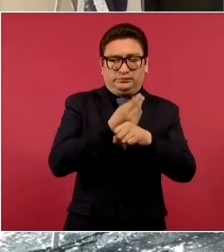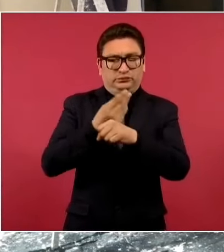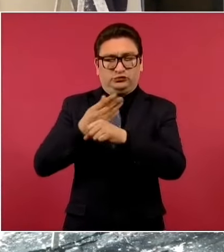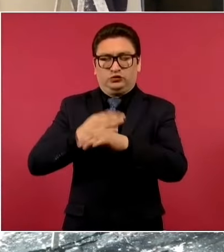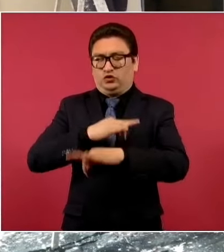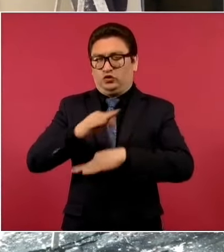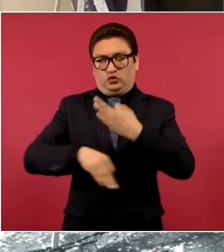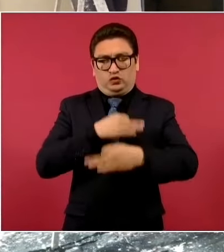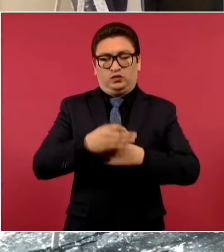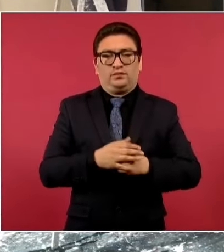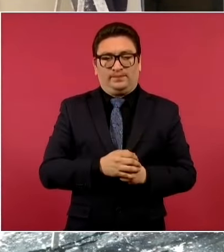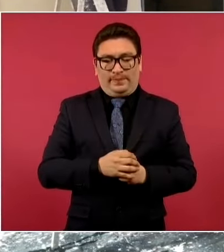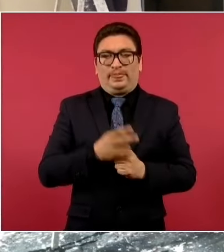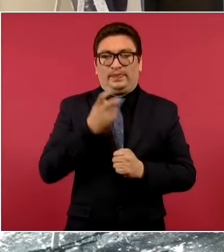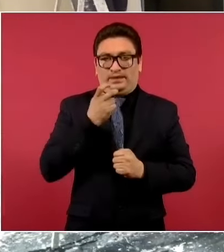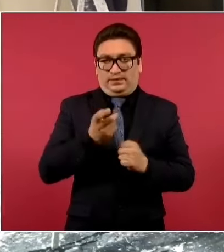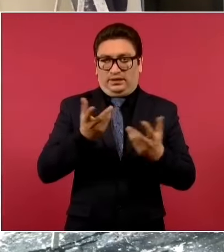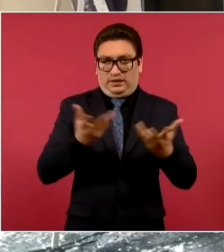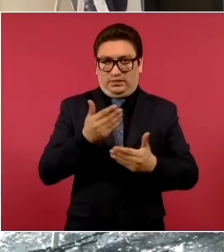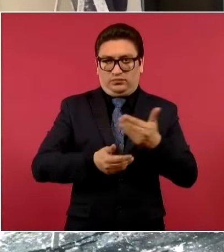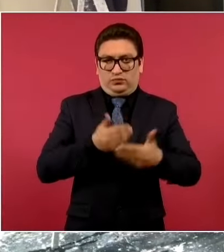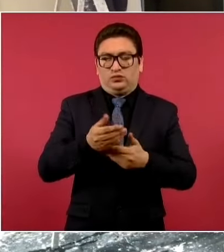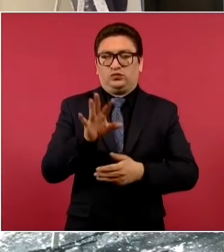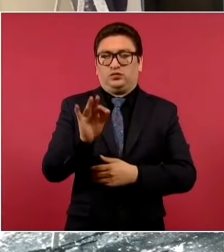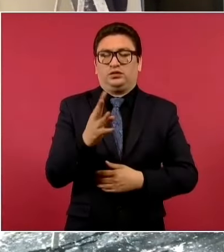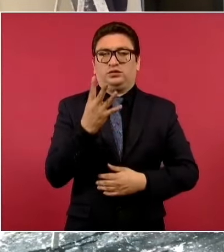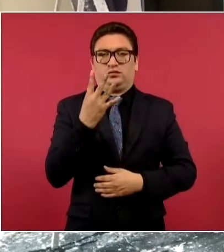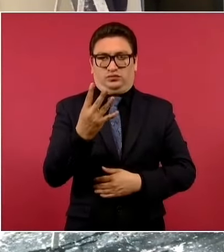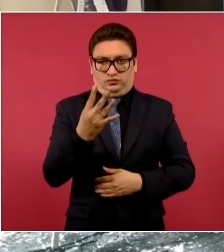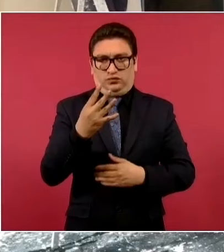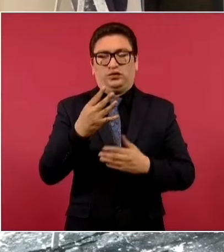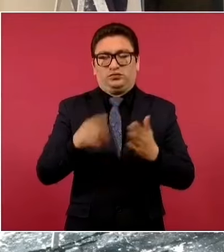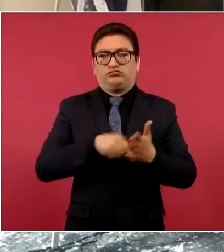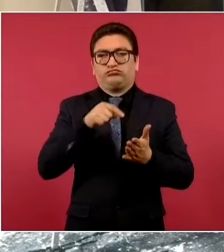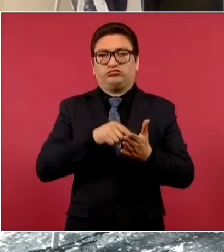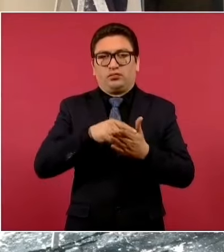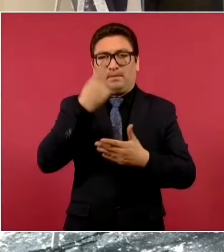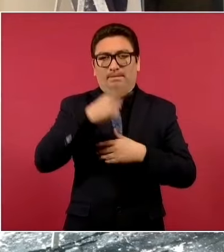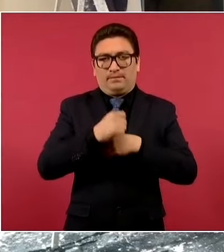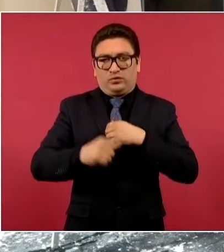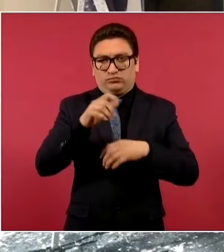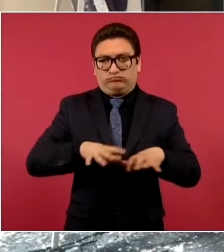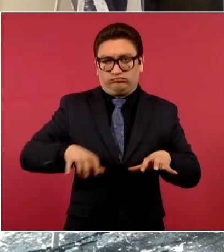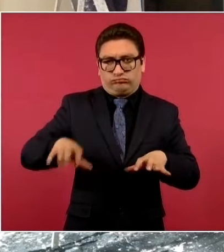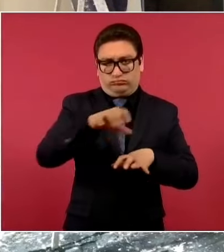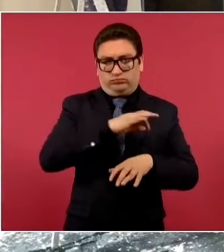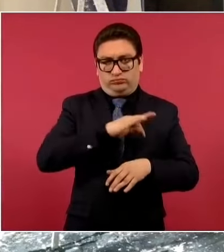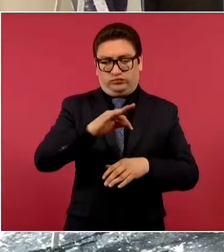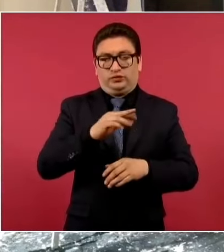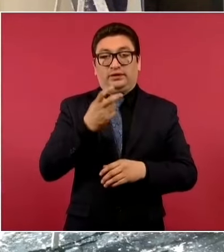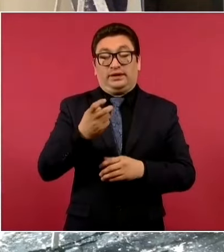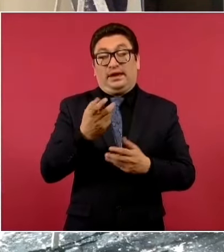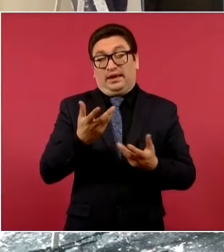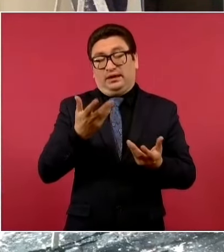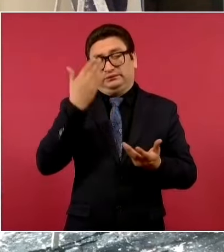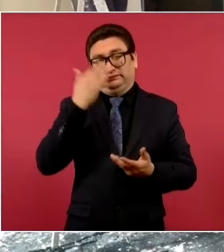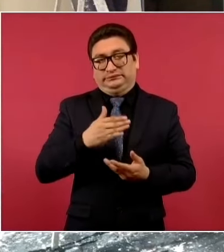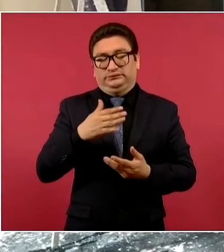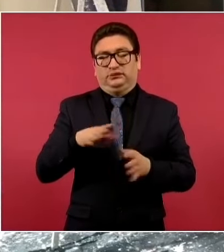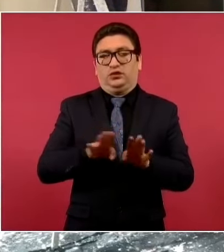habilitado también con estos procesos 44 quirófanos que en muchos casos